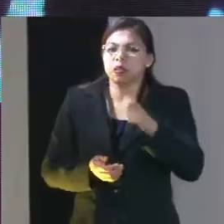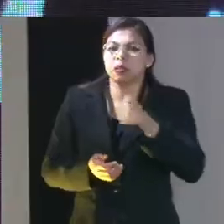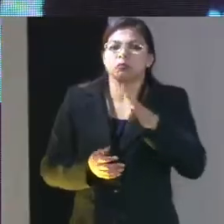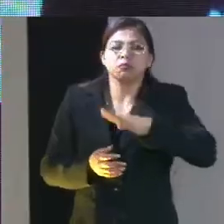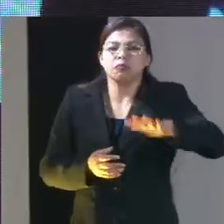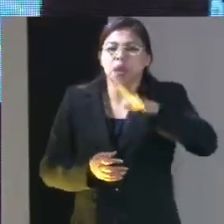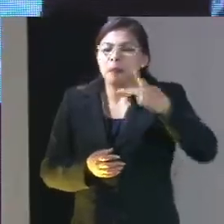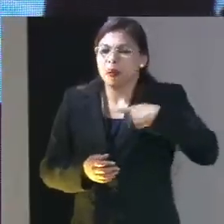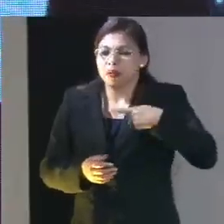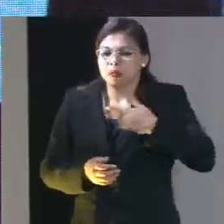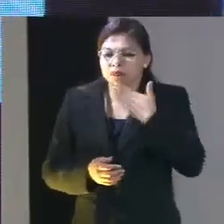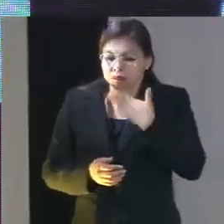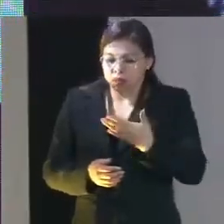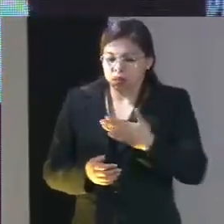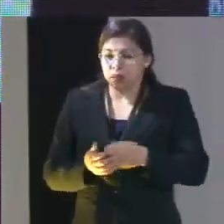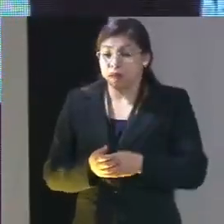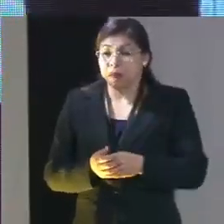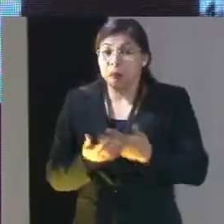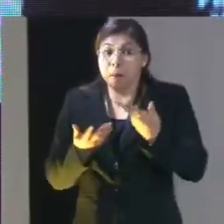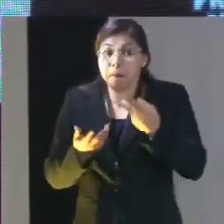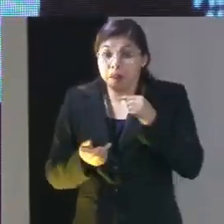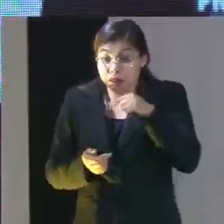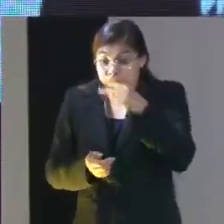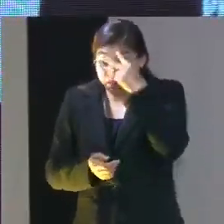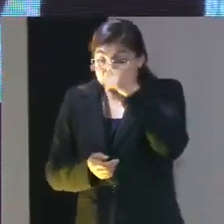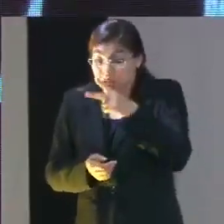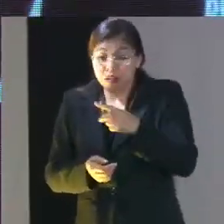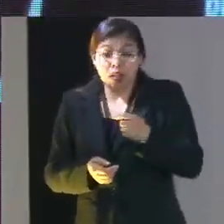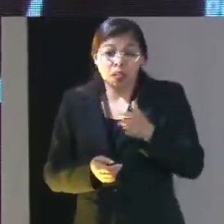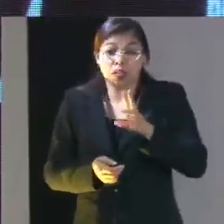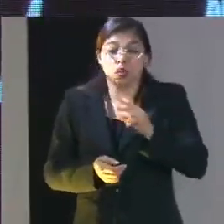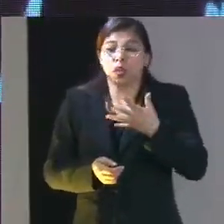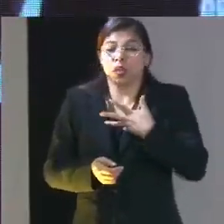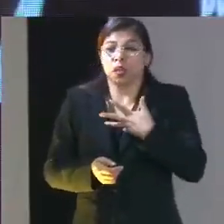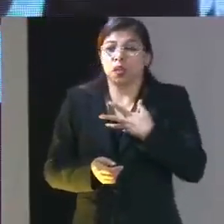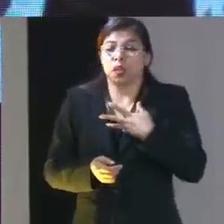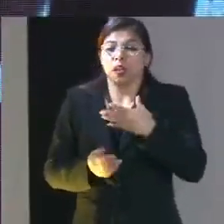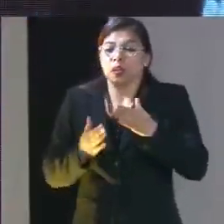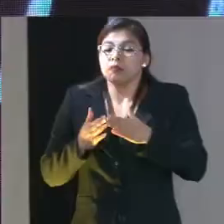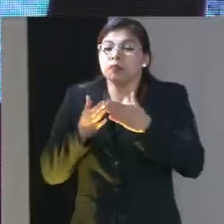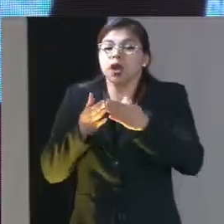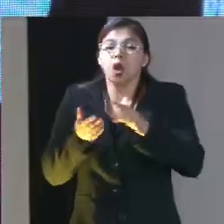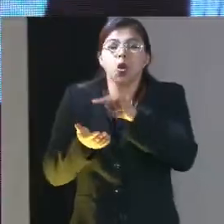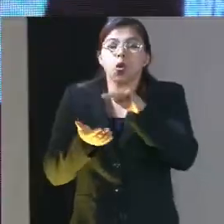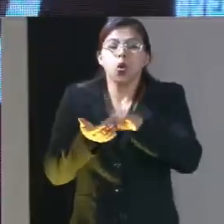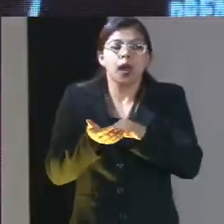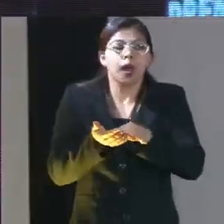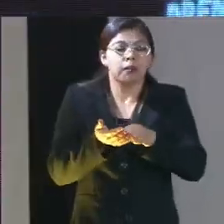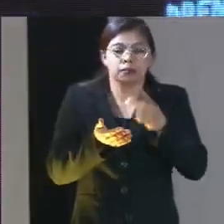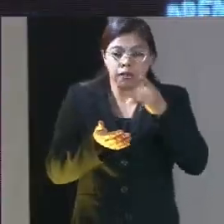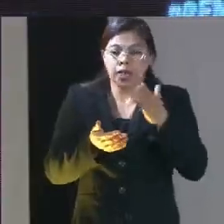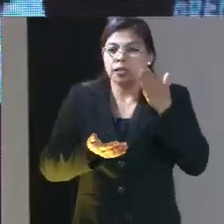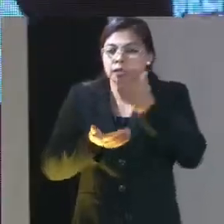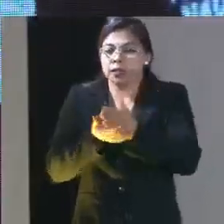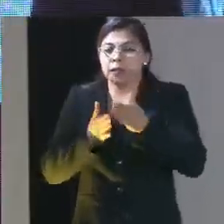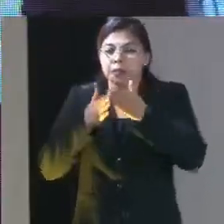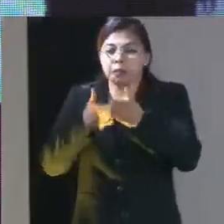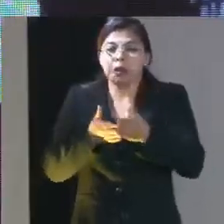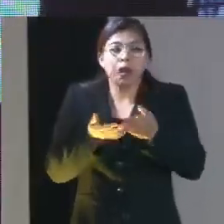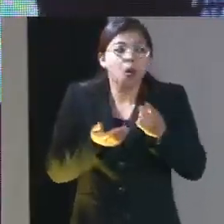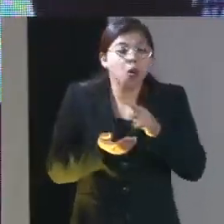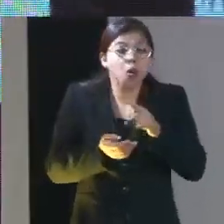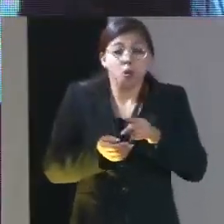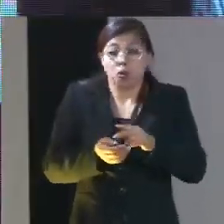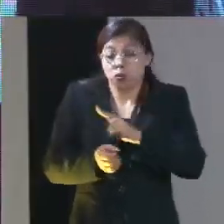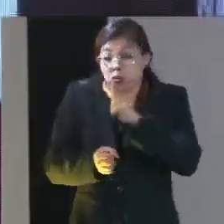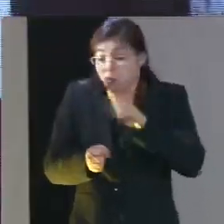pobladas. En cambio, México casi no tiene puertos naturales, no tiene un solo río navegable arriba